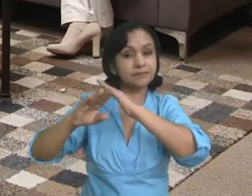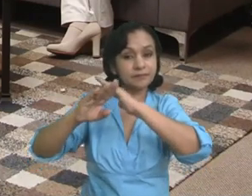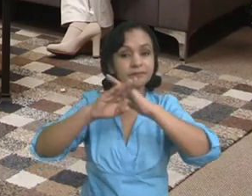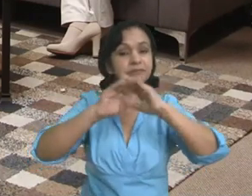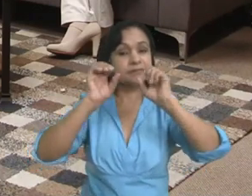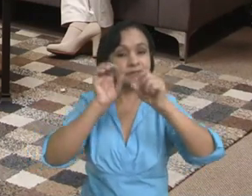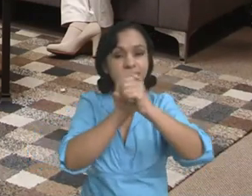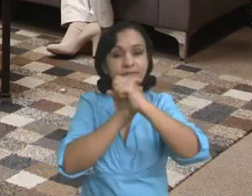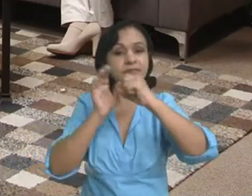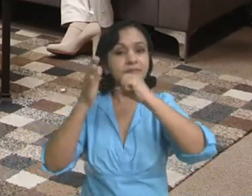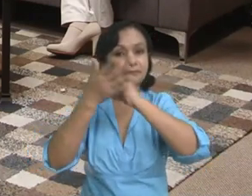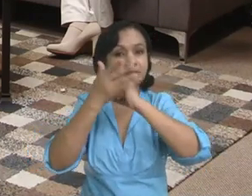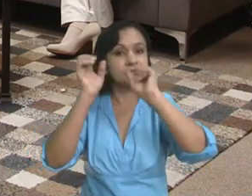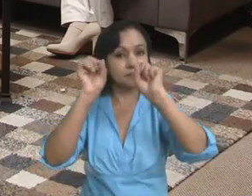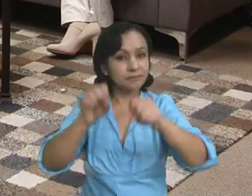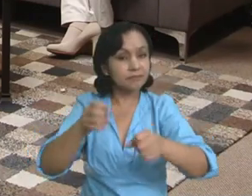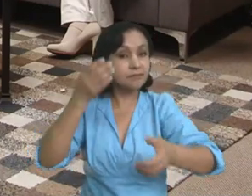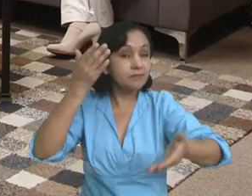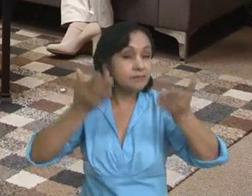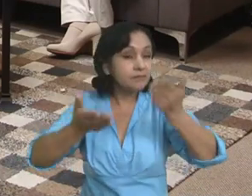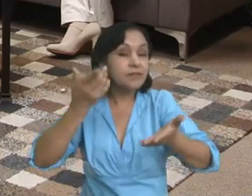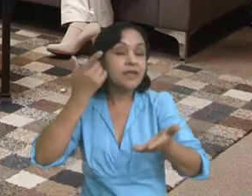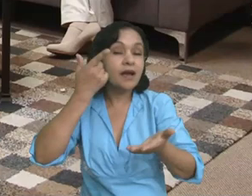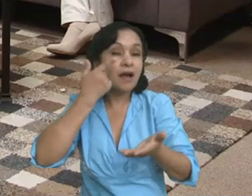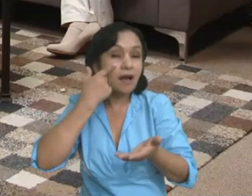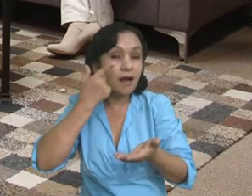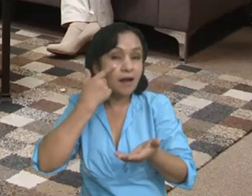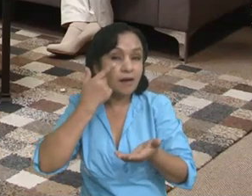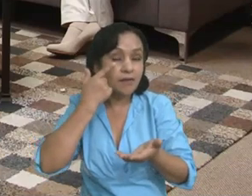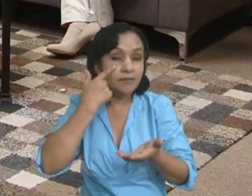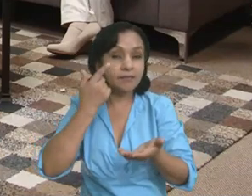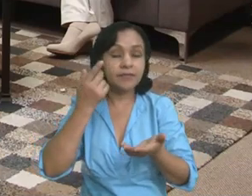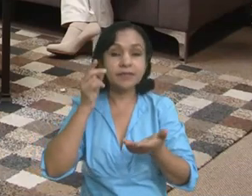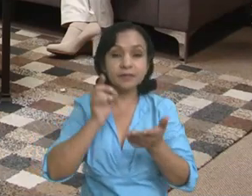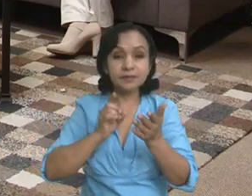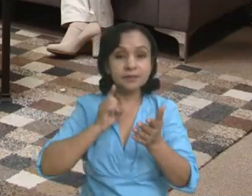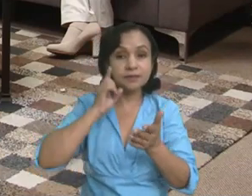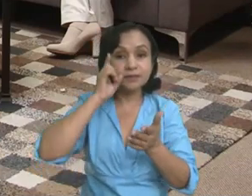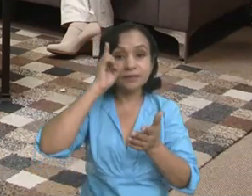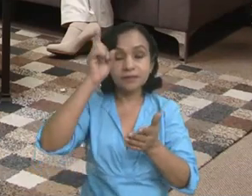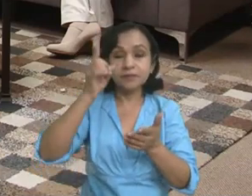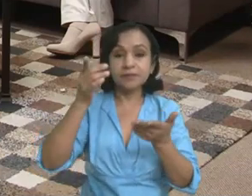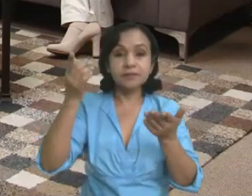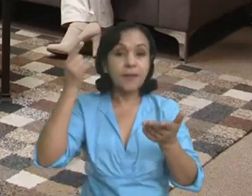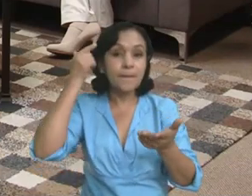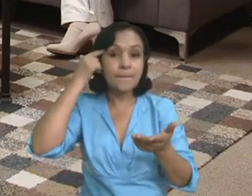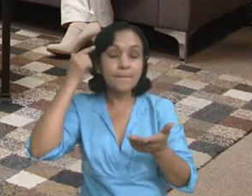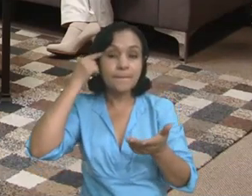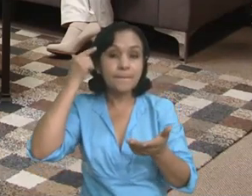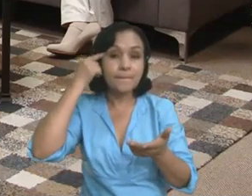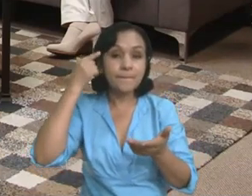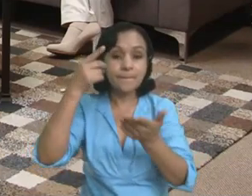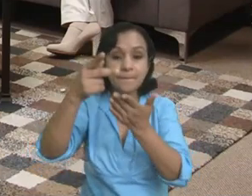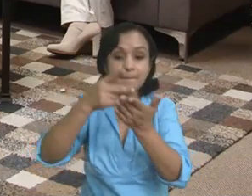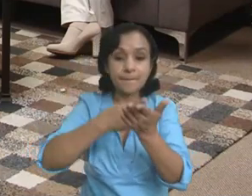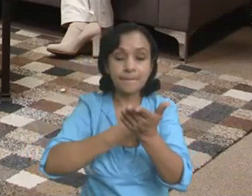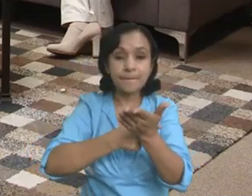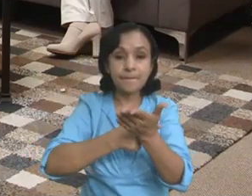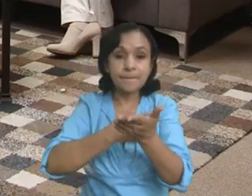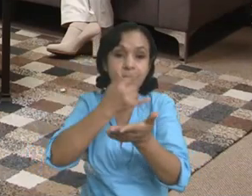coronavirus. También hemos desarrollado una plataforma para pensar en y desarrollar un proyecto de